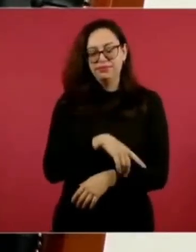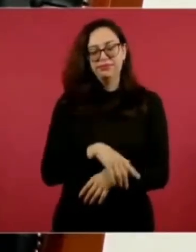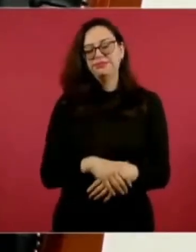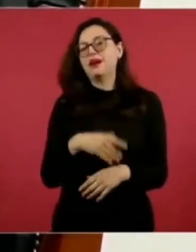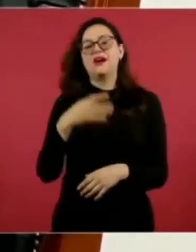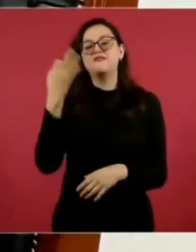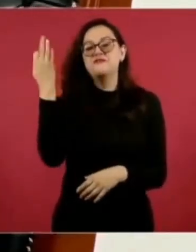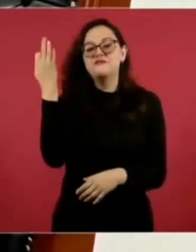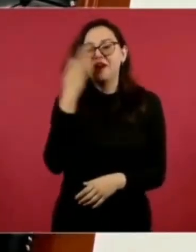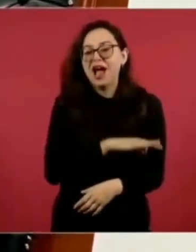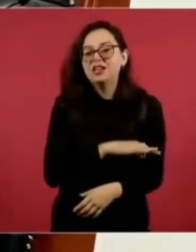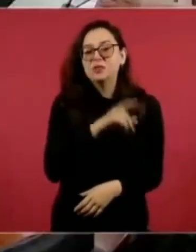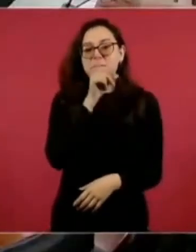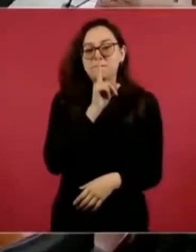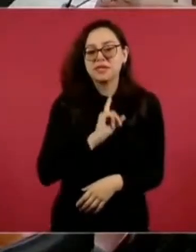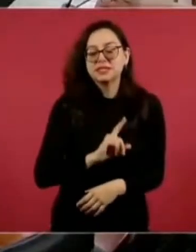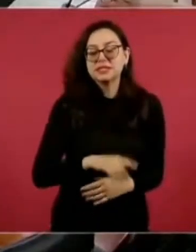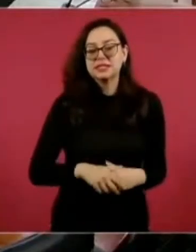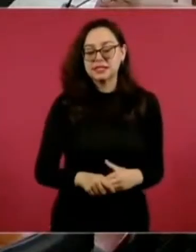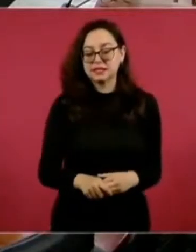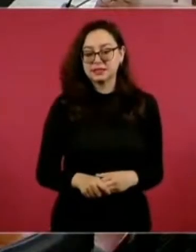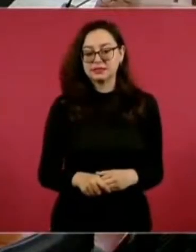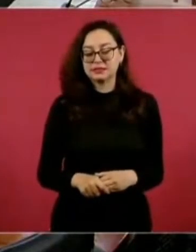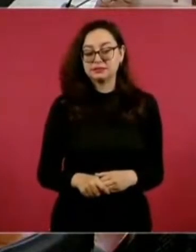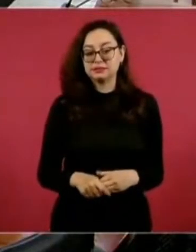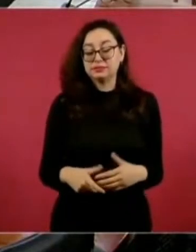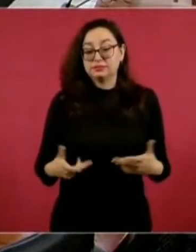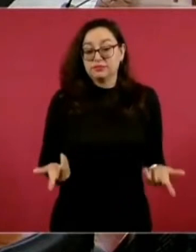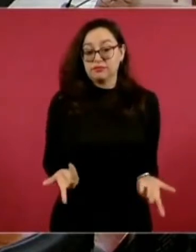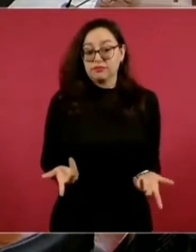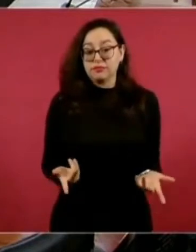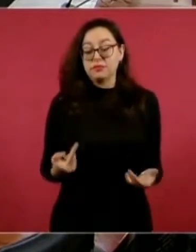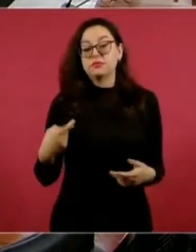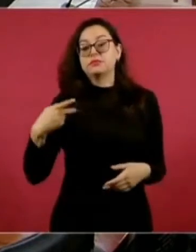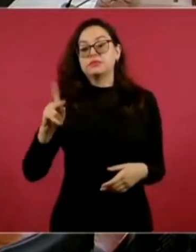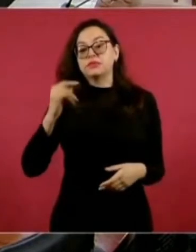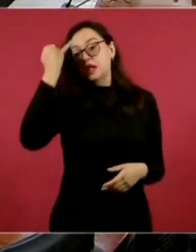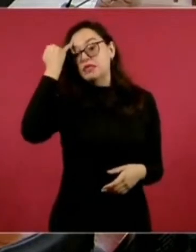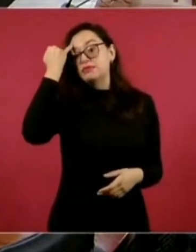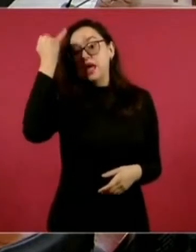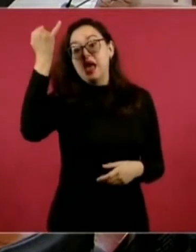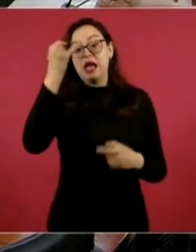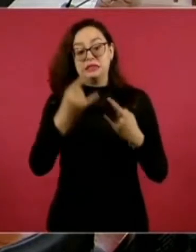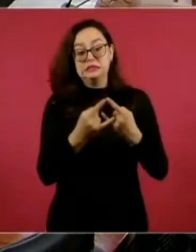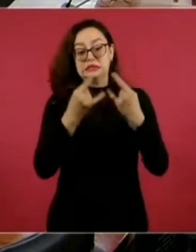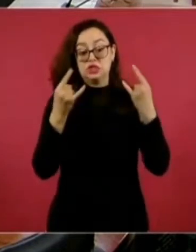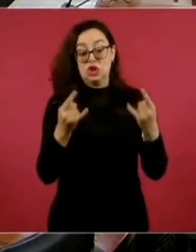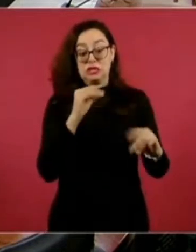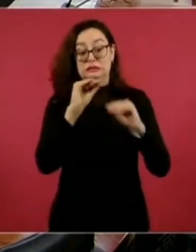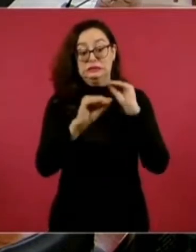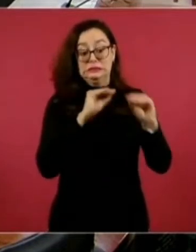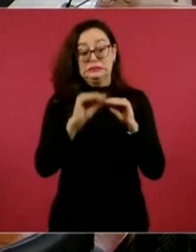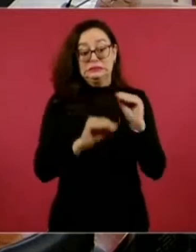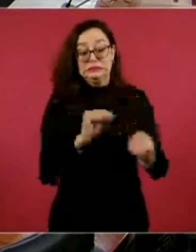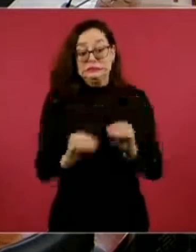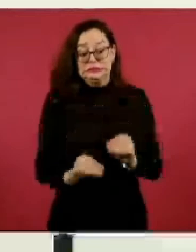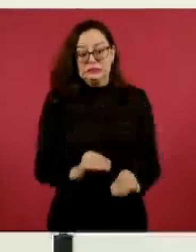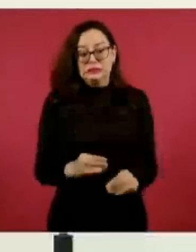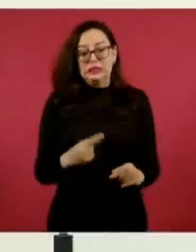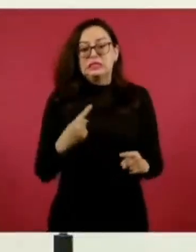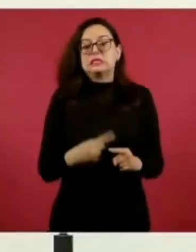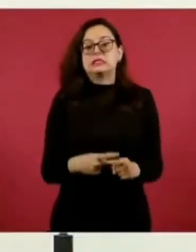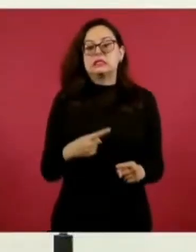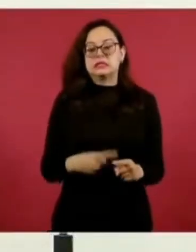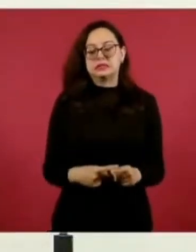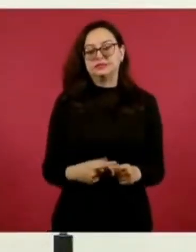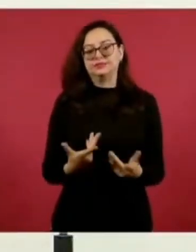Pero el que había creado esa supuesta verdad histórica, el